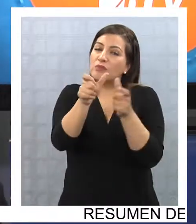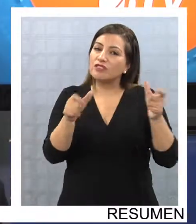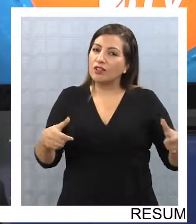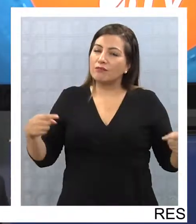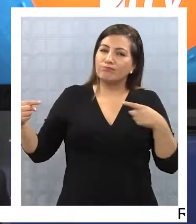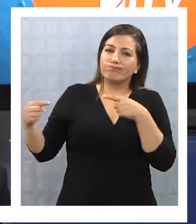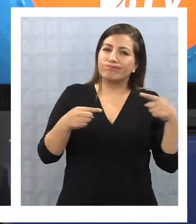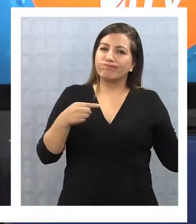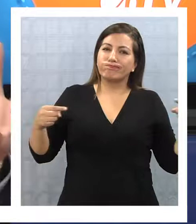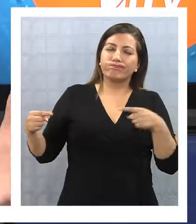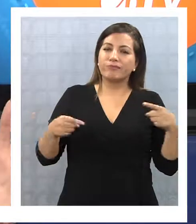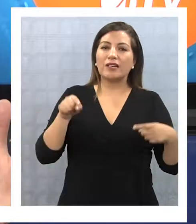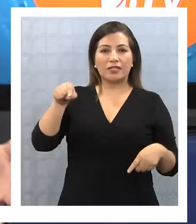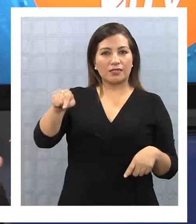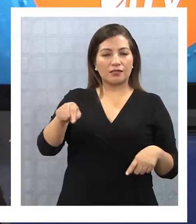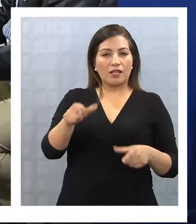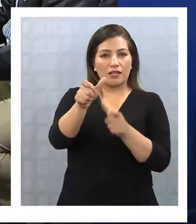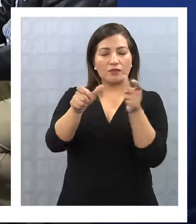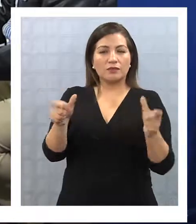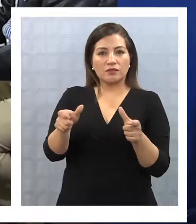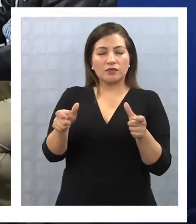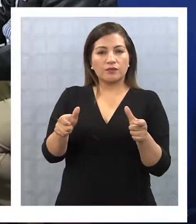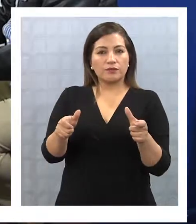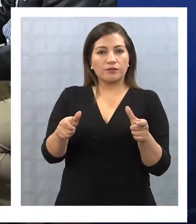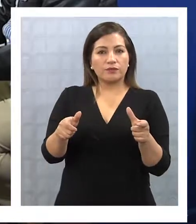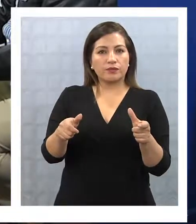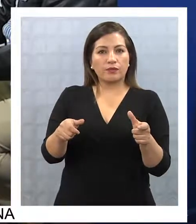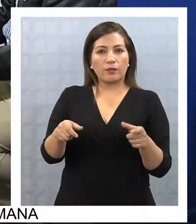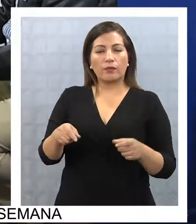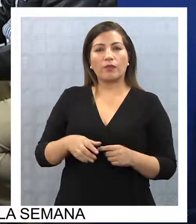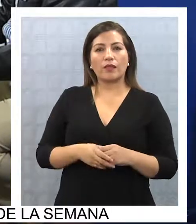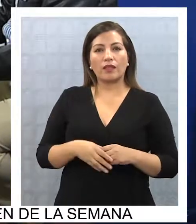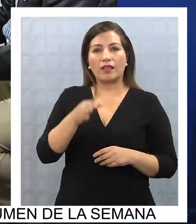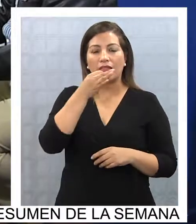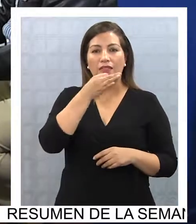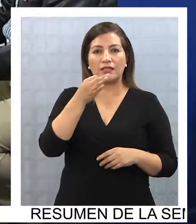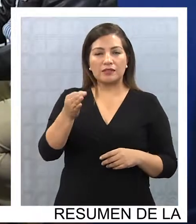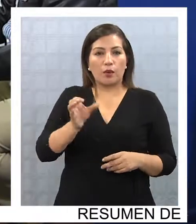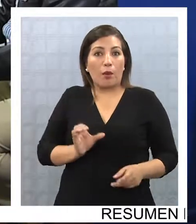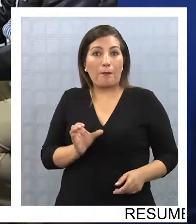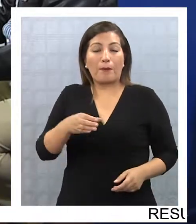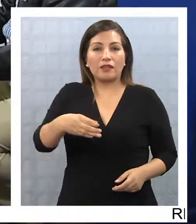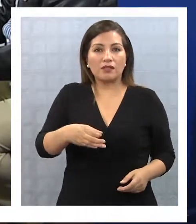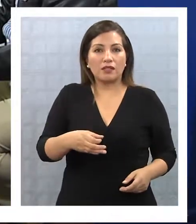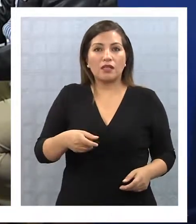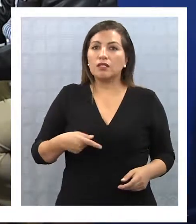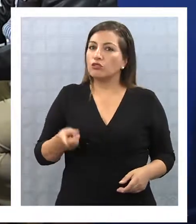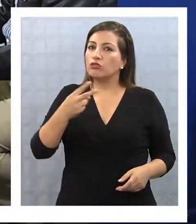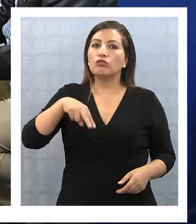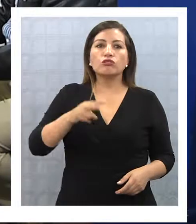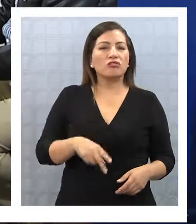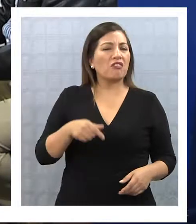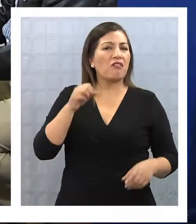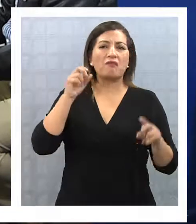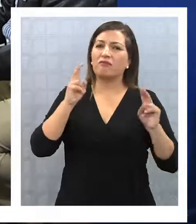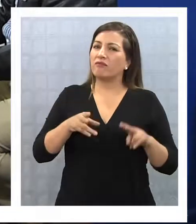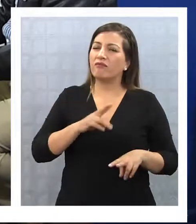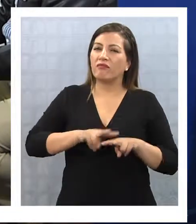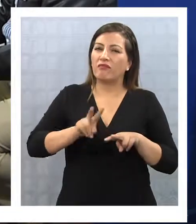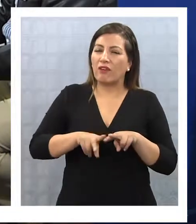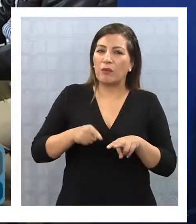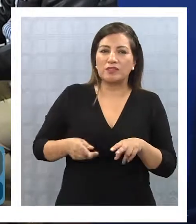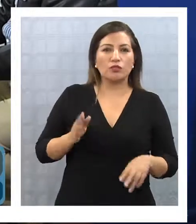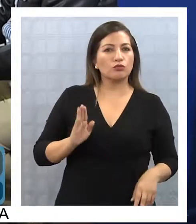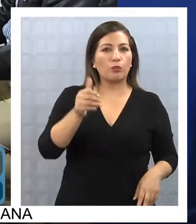por el sentimiento que existe en la población, tratando de ser lo más empático con aquello, va en la línea correcta de incorporar tecnologías nuevas